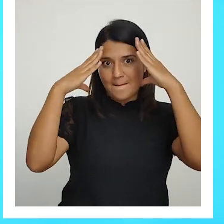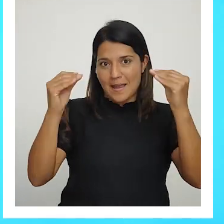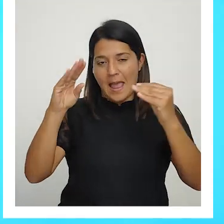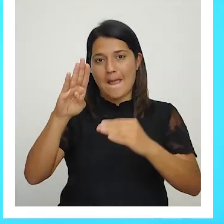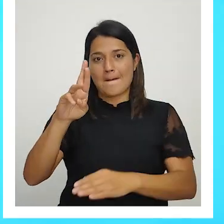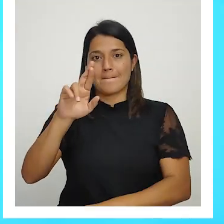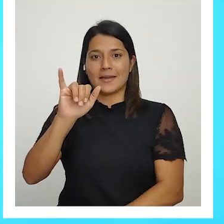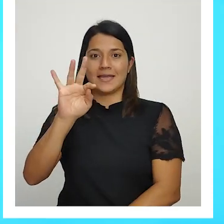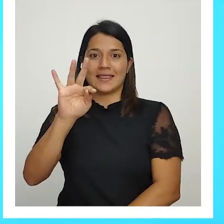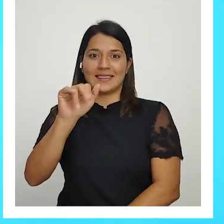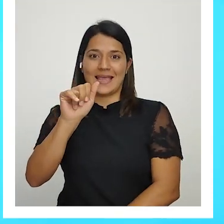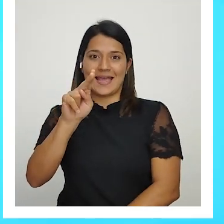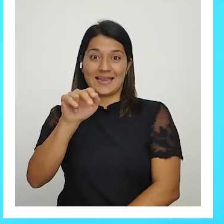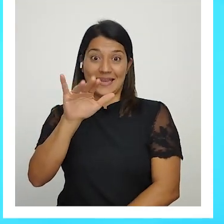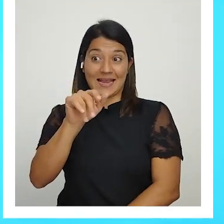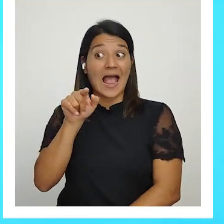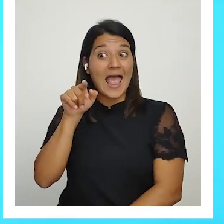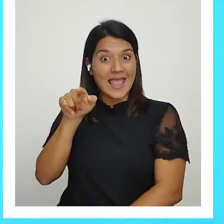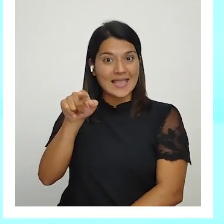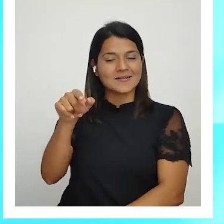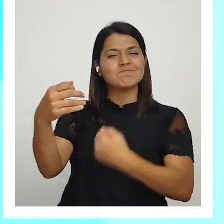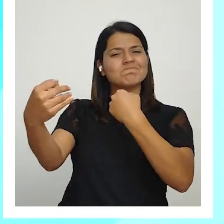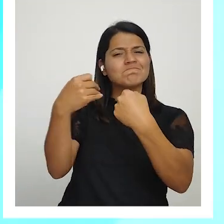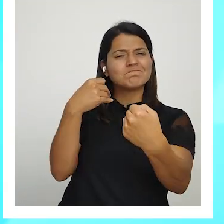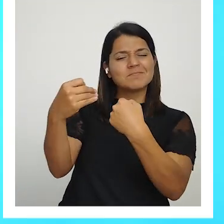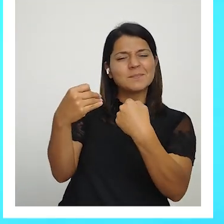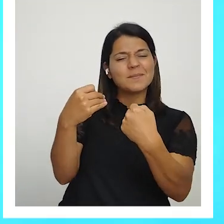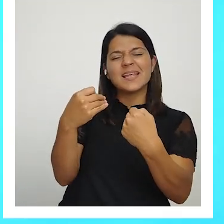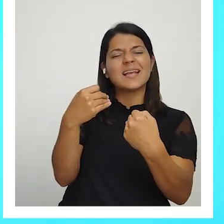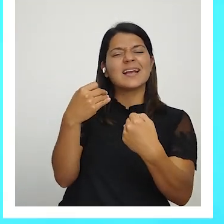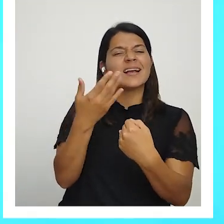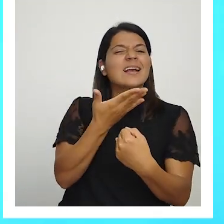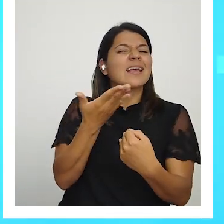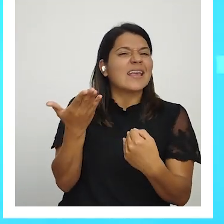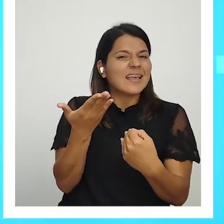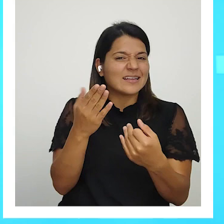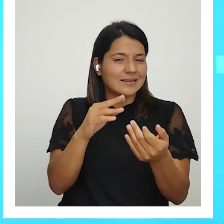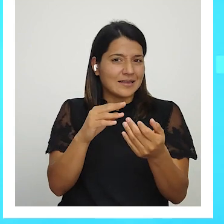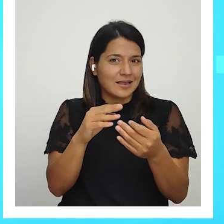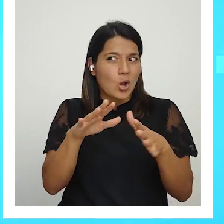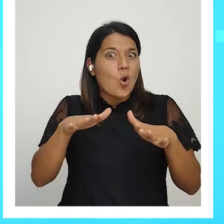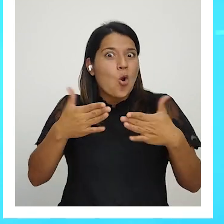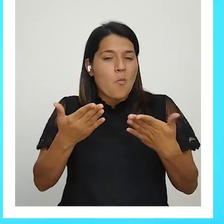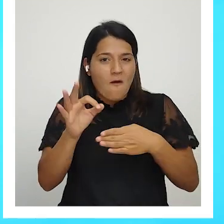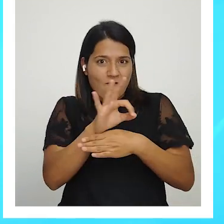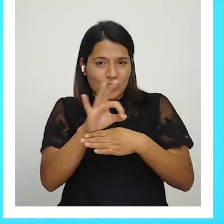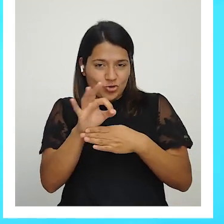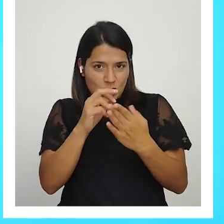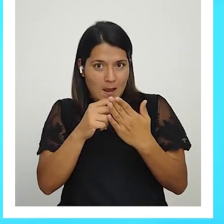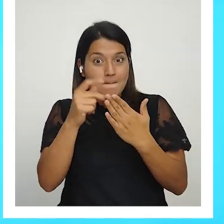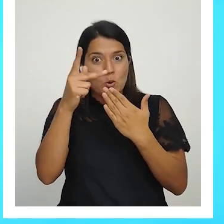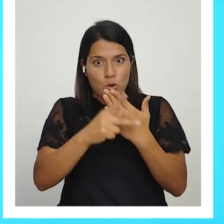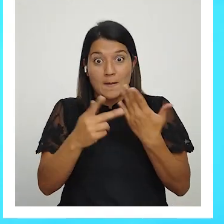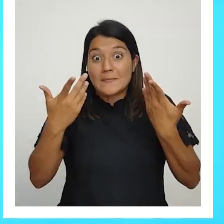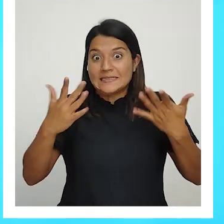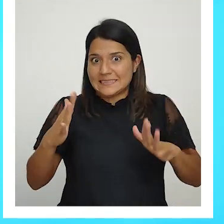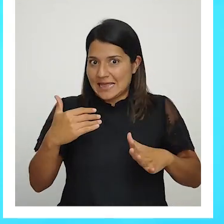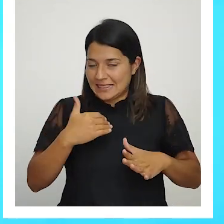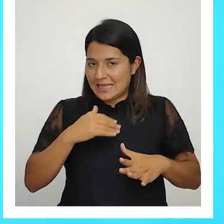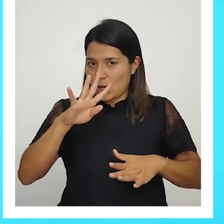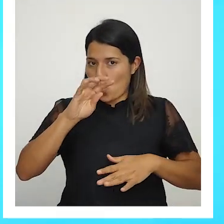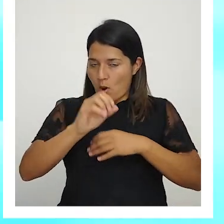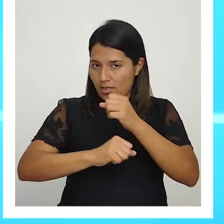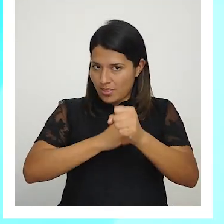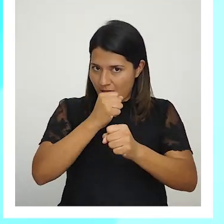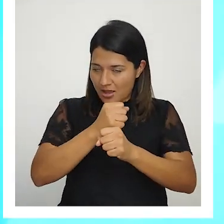Doña Glenda nos va a explicar específicamente, bueno, de qué se trata este programa, que ya cumple 40 años también, y quiénes son las